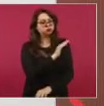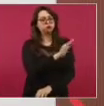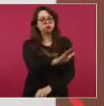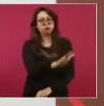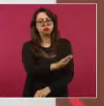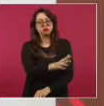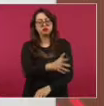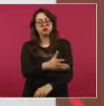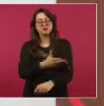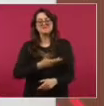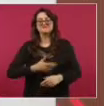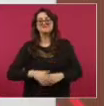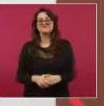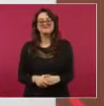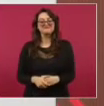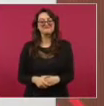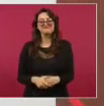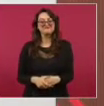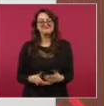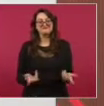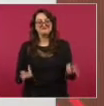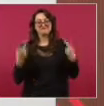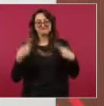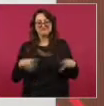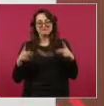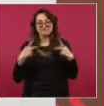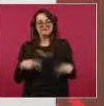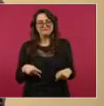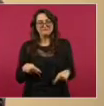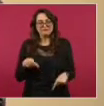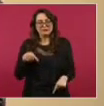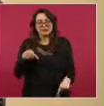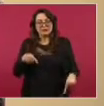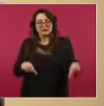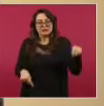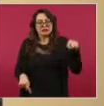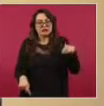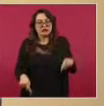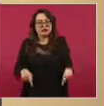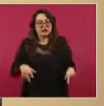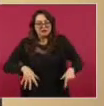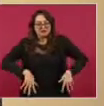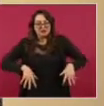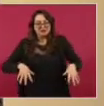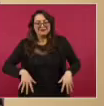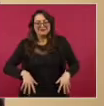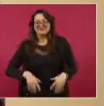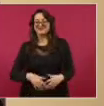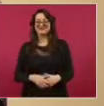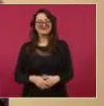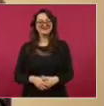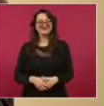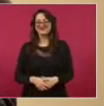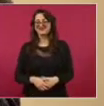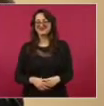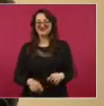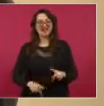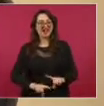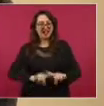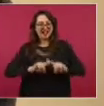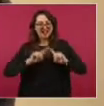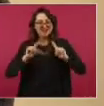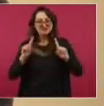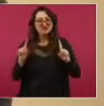buscaban. Más allá de la mera represión ejercida contra los sindicalistas, se convirtieron en símbolo universal para la